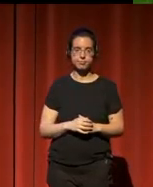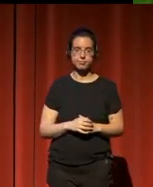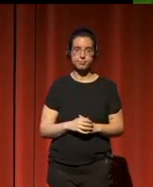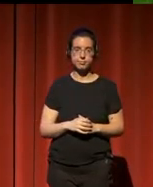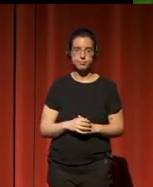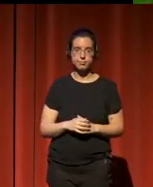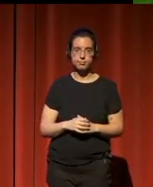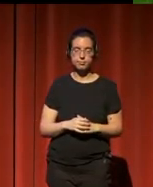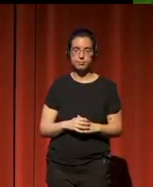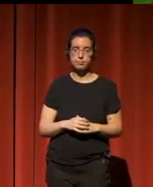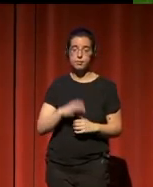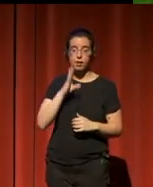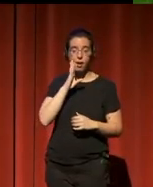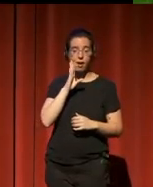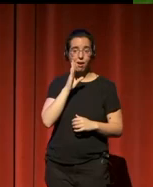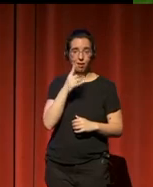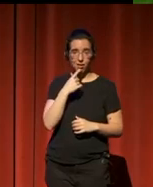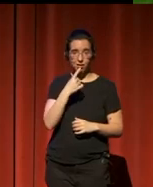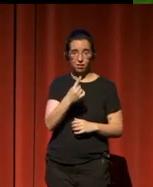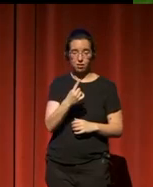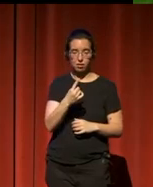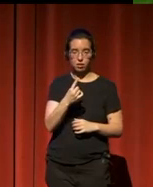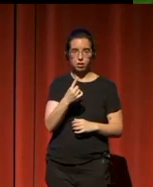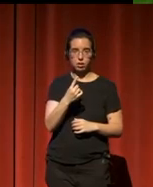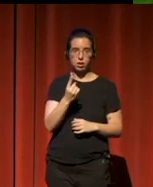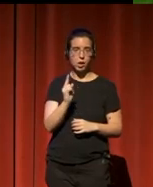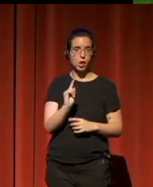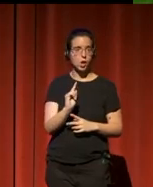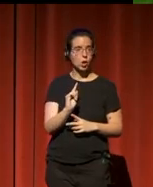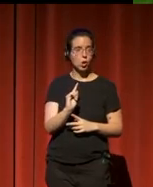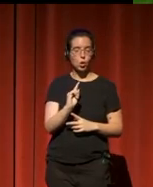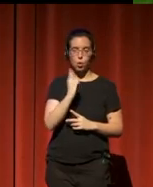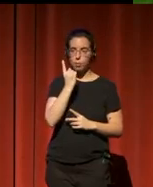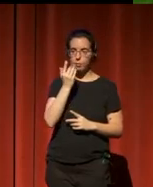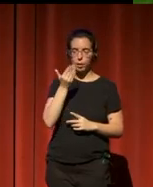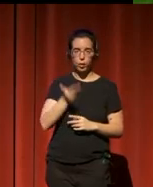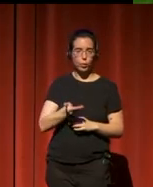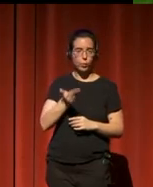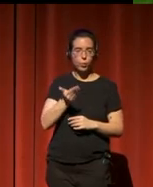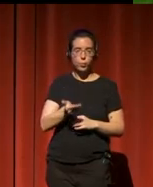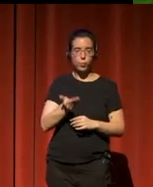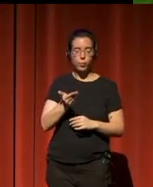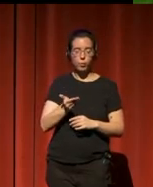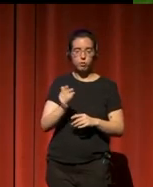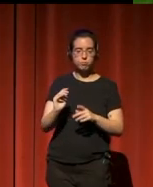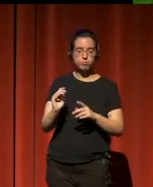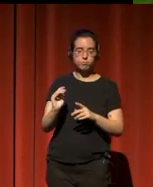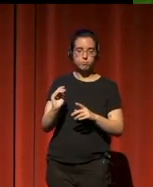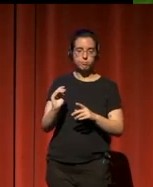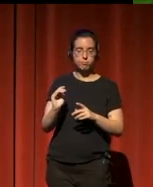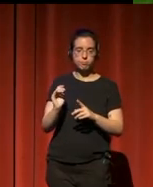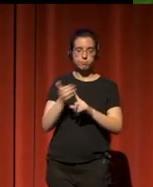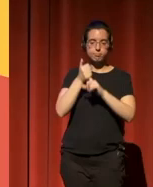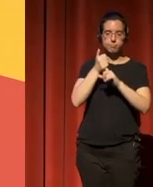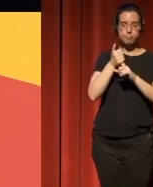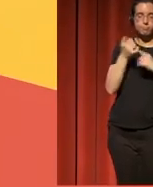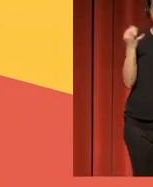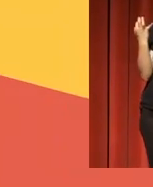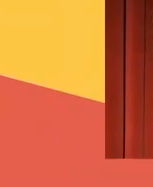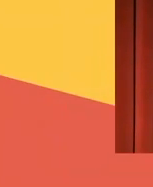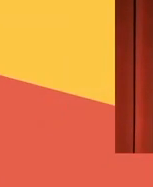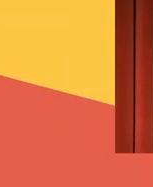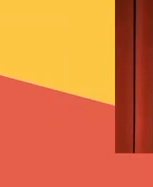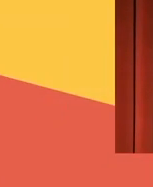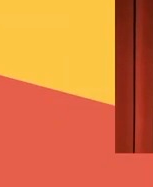em como decía un primer hecho relevante que nos encontramos en el en el